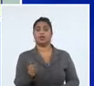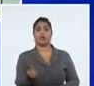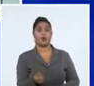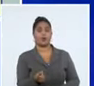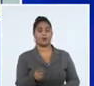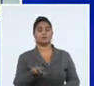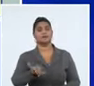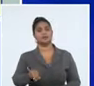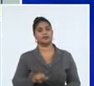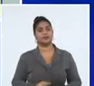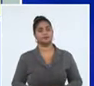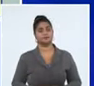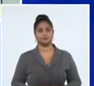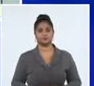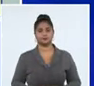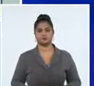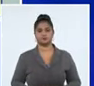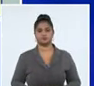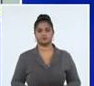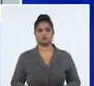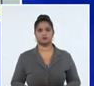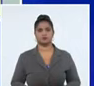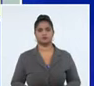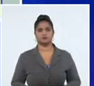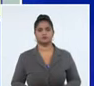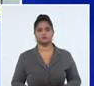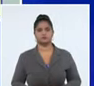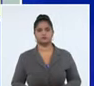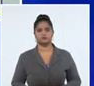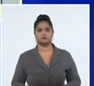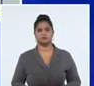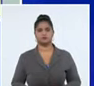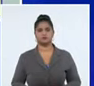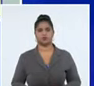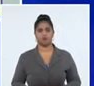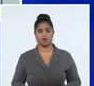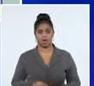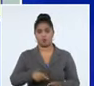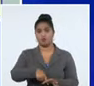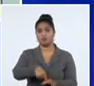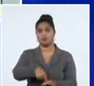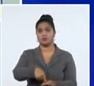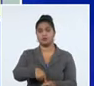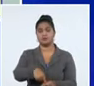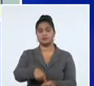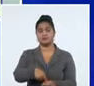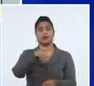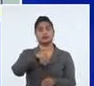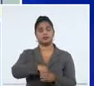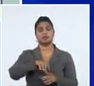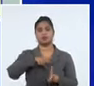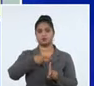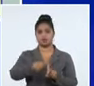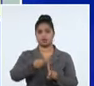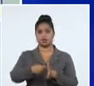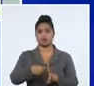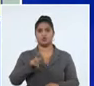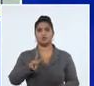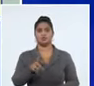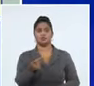36,6 y el municipio especial Isla de la Juventud con una tasa de 3,6 por